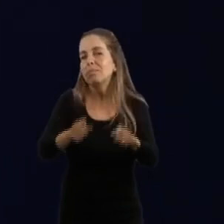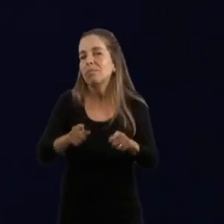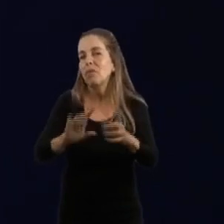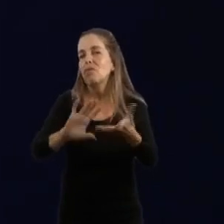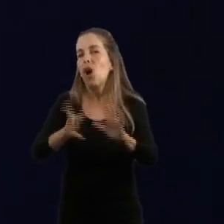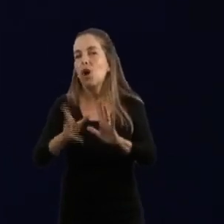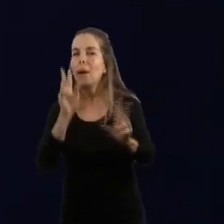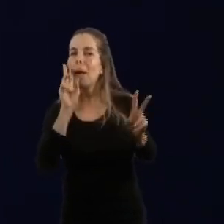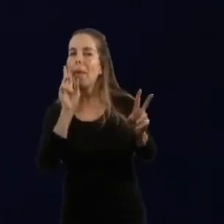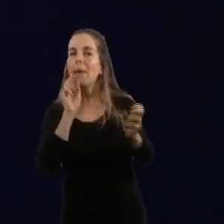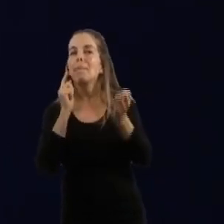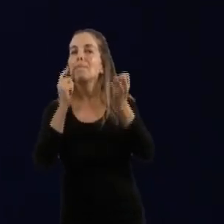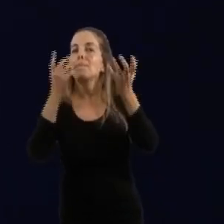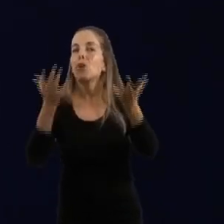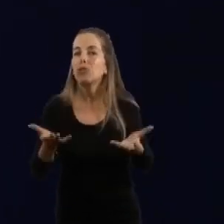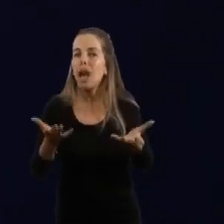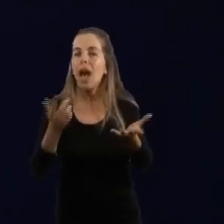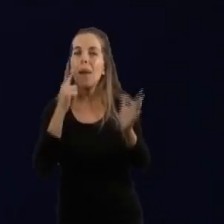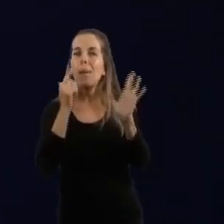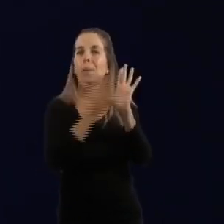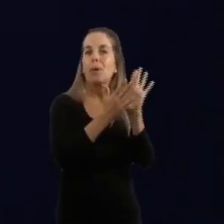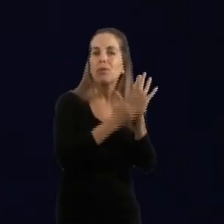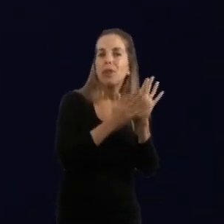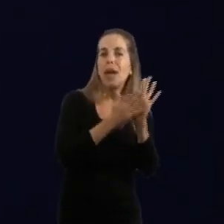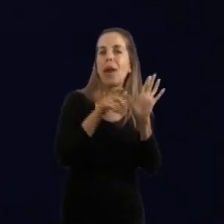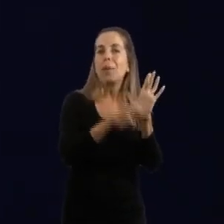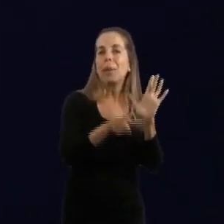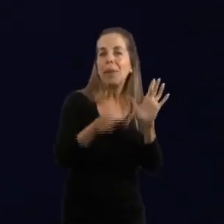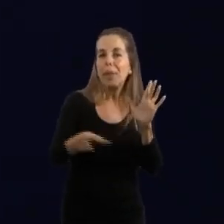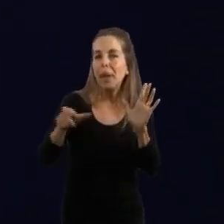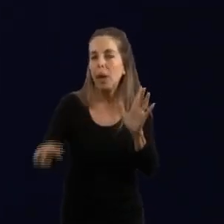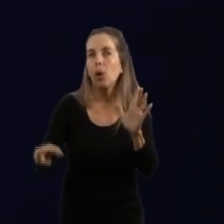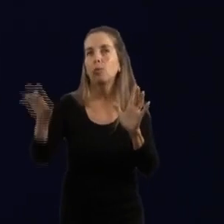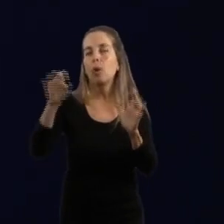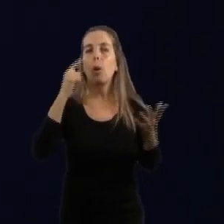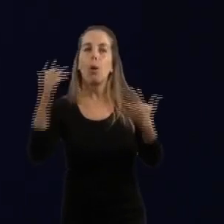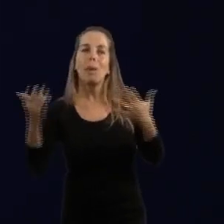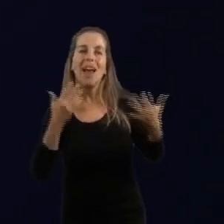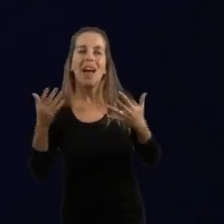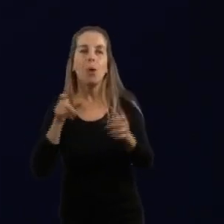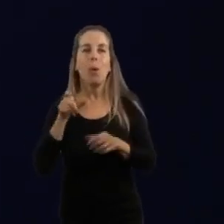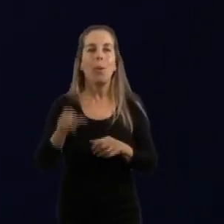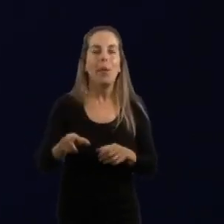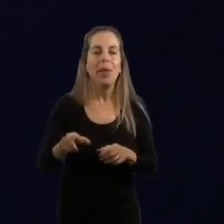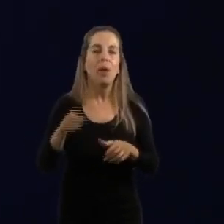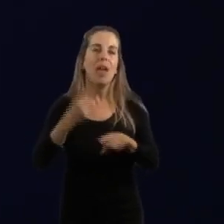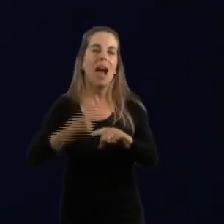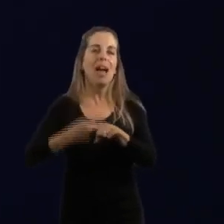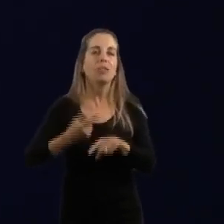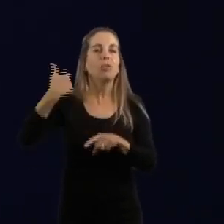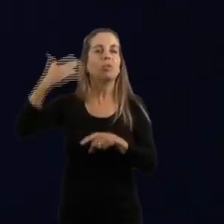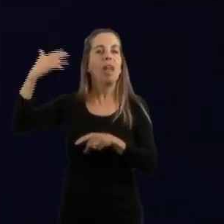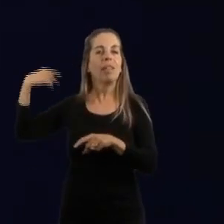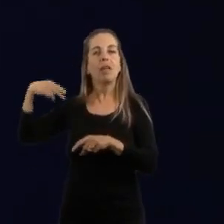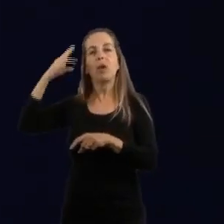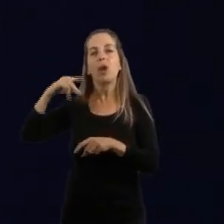van mostrando imágenes o videos de otros festejos, de otros 9 de julio. La verdad es que uno algunas cuestiones las